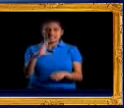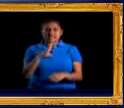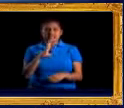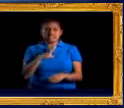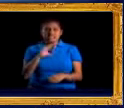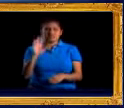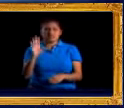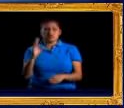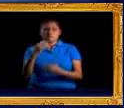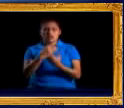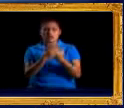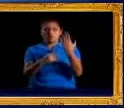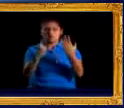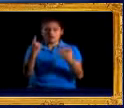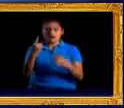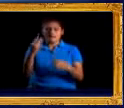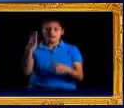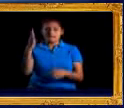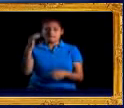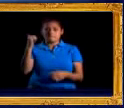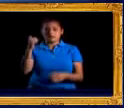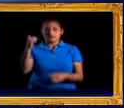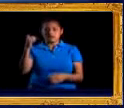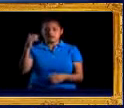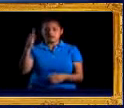una balanza. Diga conmigo: balanza.